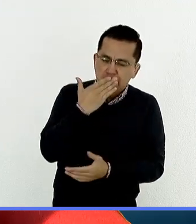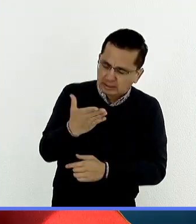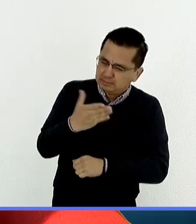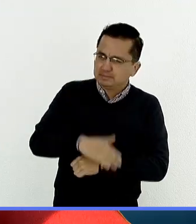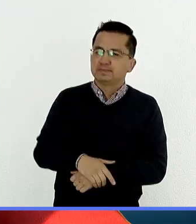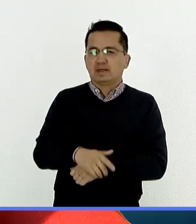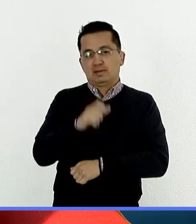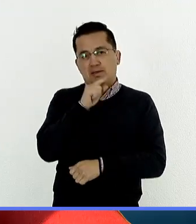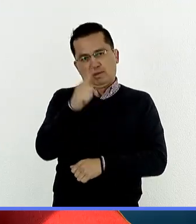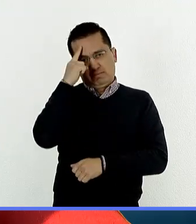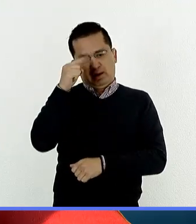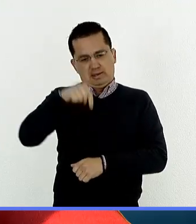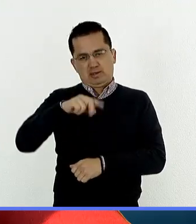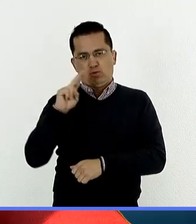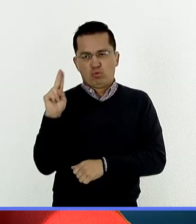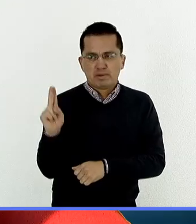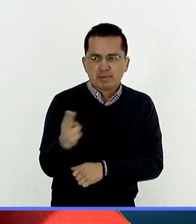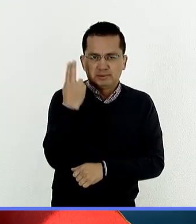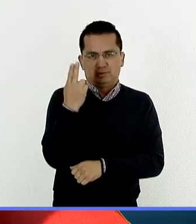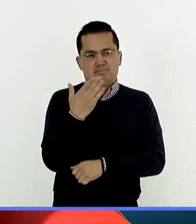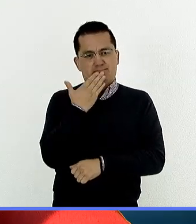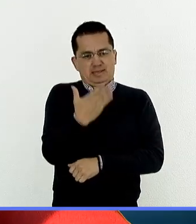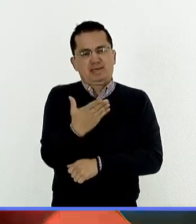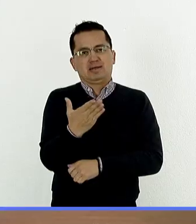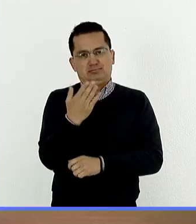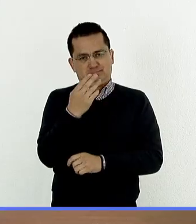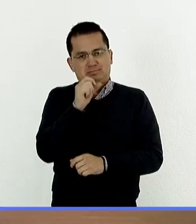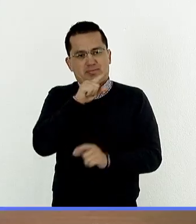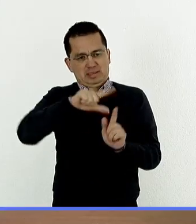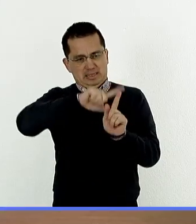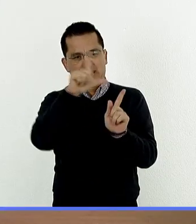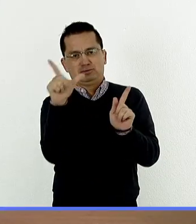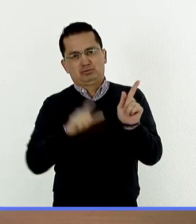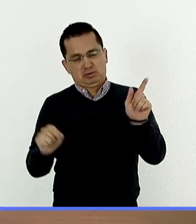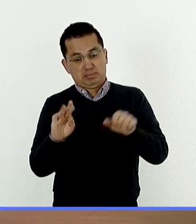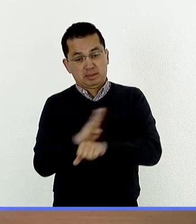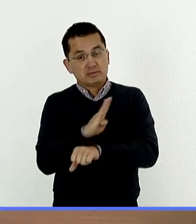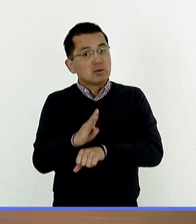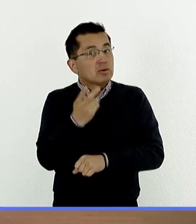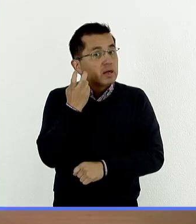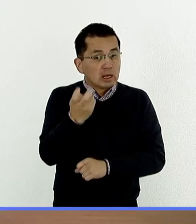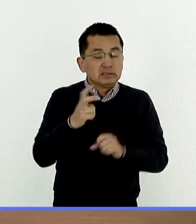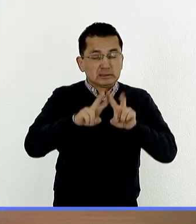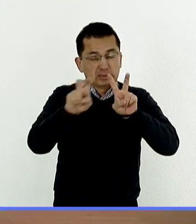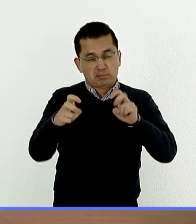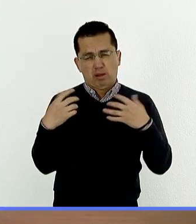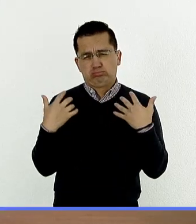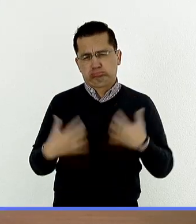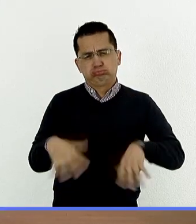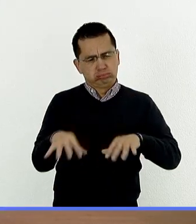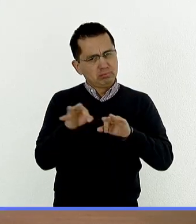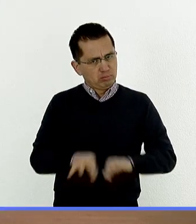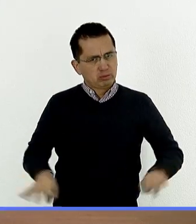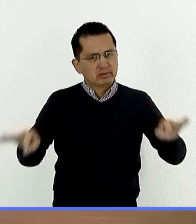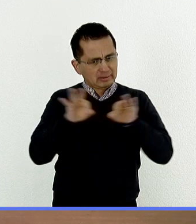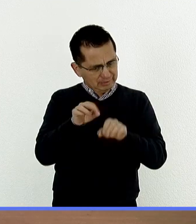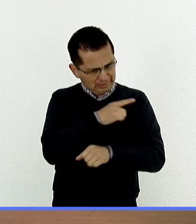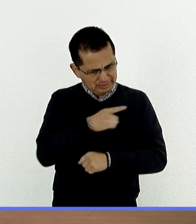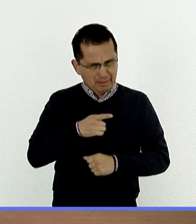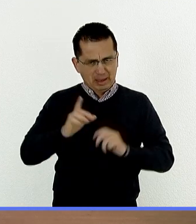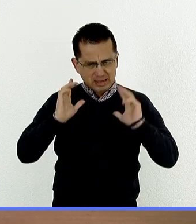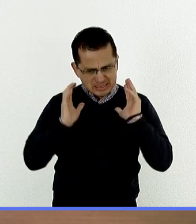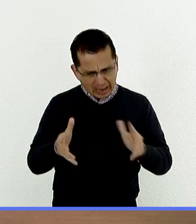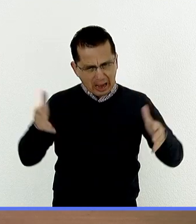por supuesto también de la universidad y del país porque estamos hablando de un tema del que debemos ocuparnos y no solo preocuparnos para